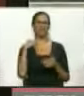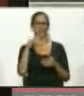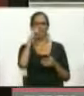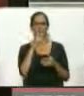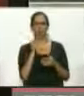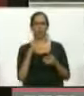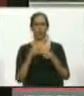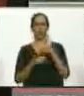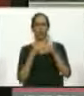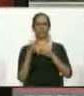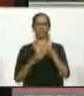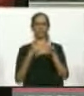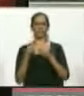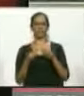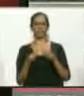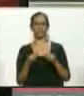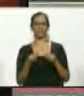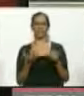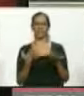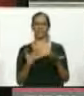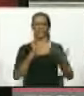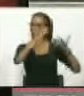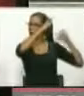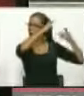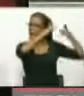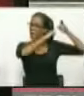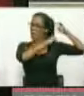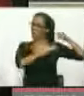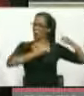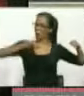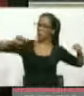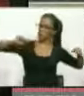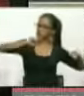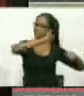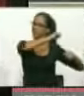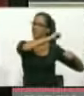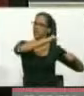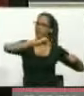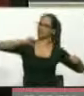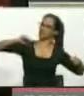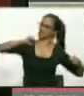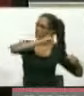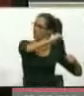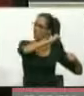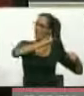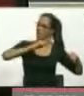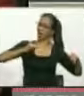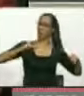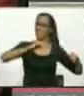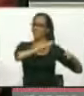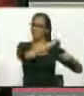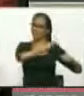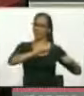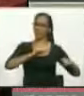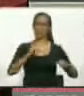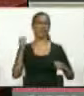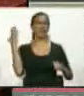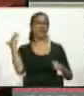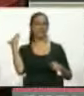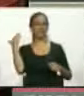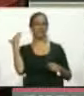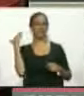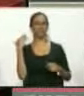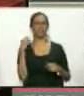se colocaban aparte que se plancha del pelo con plancha literal en esa época plancha y además se